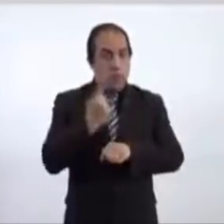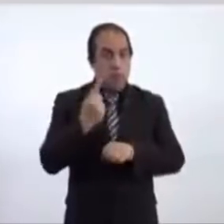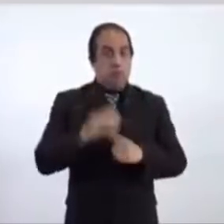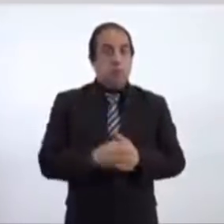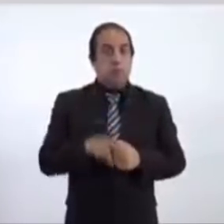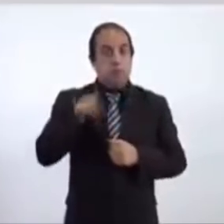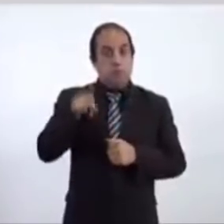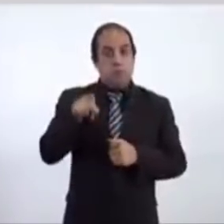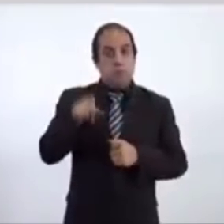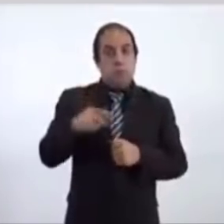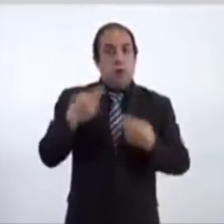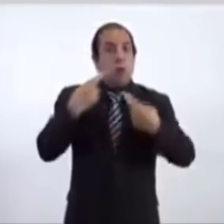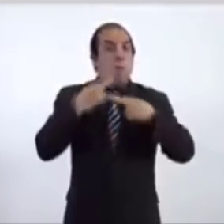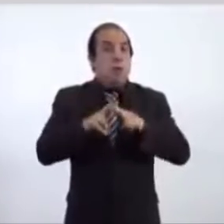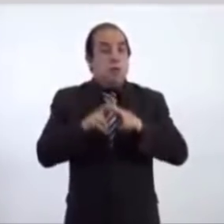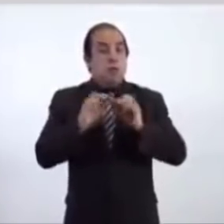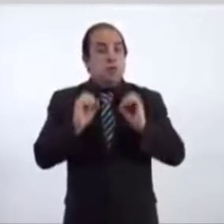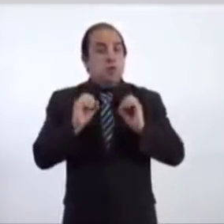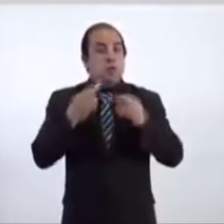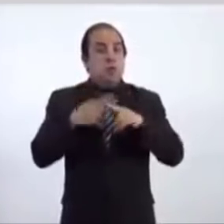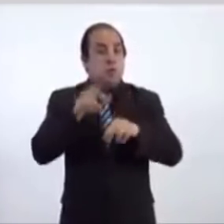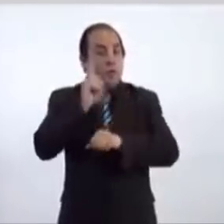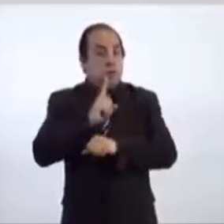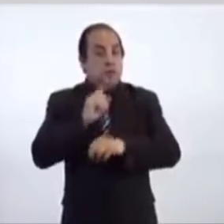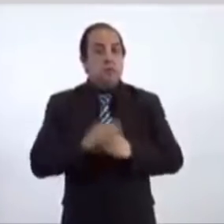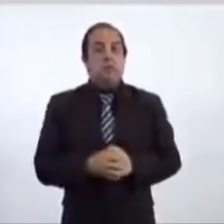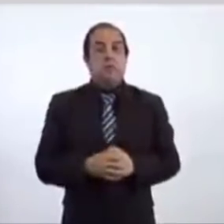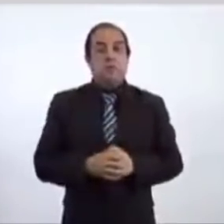eres profesor o profesora